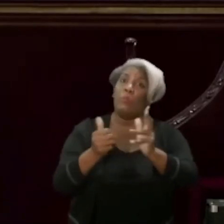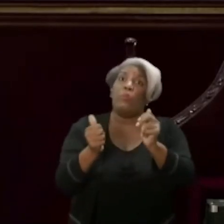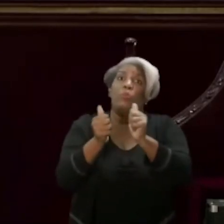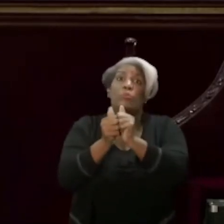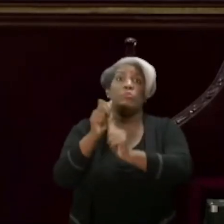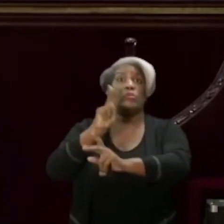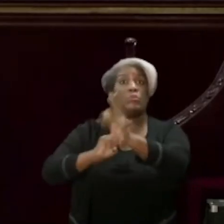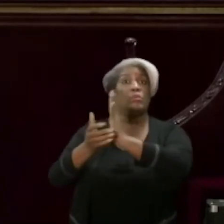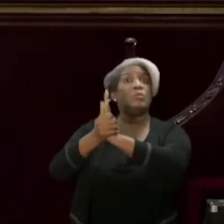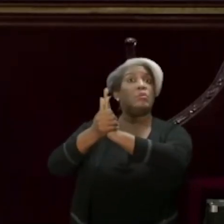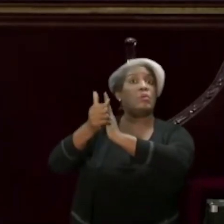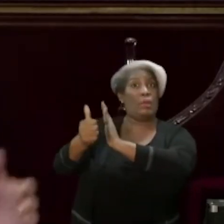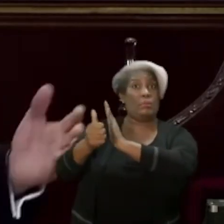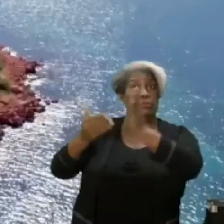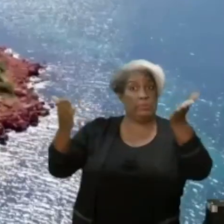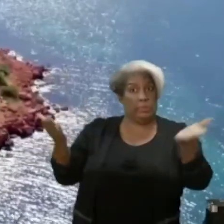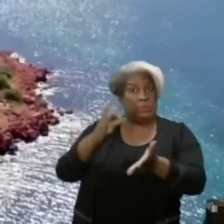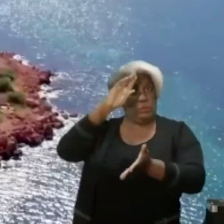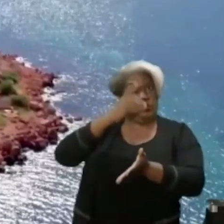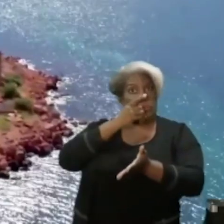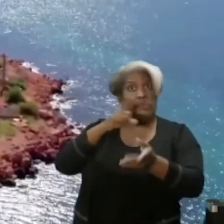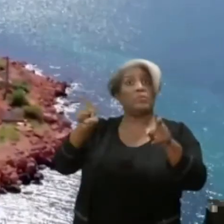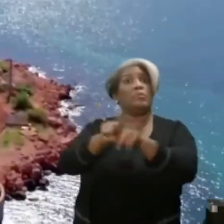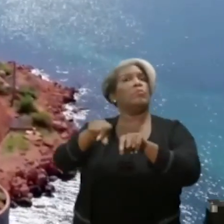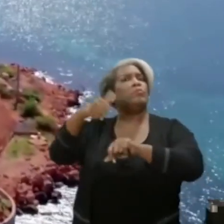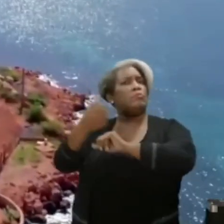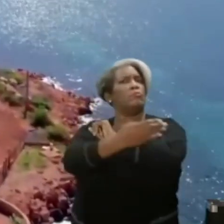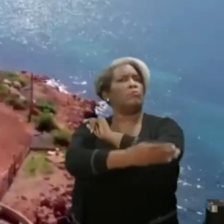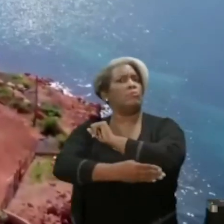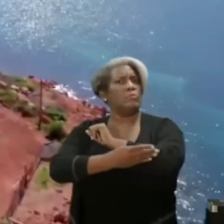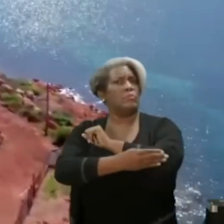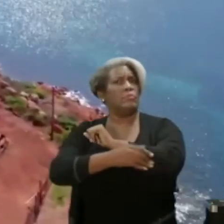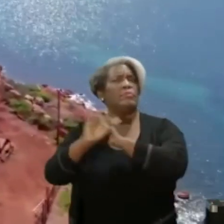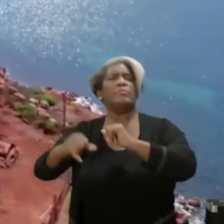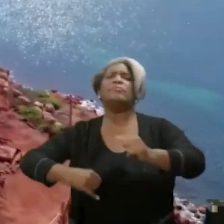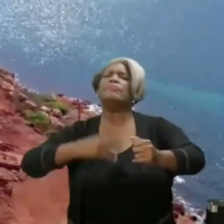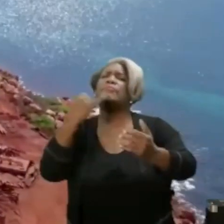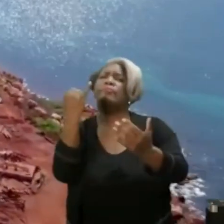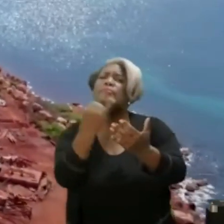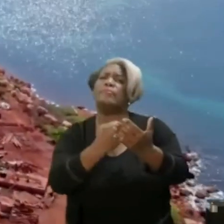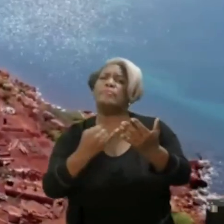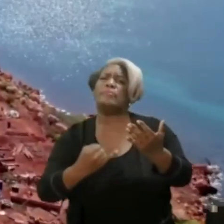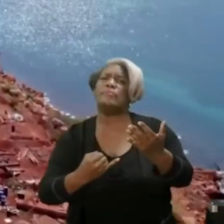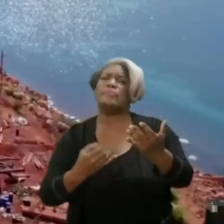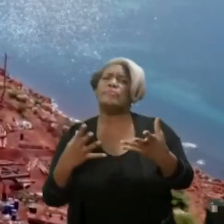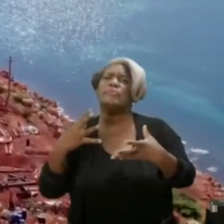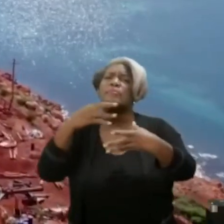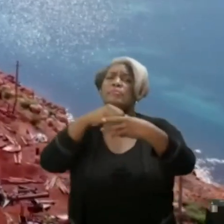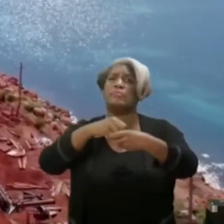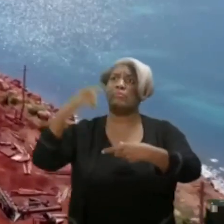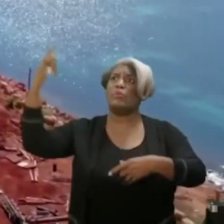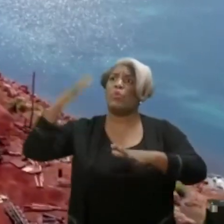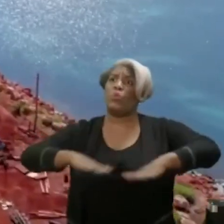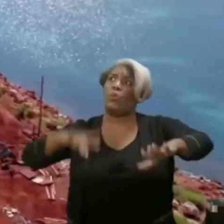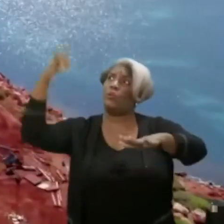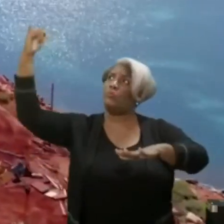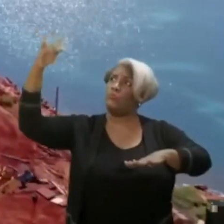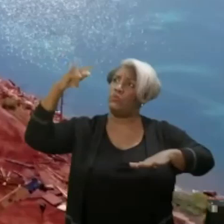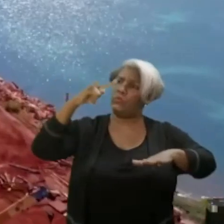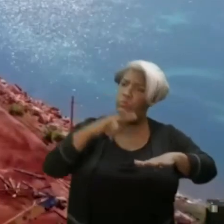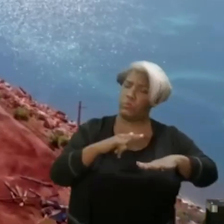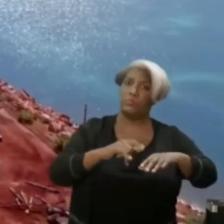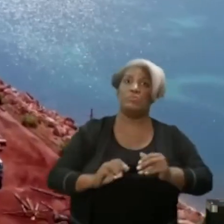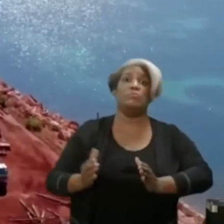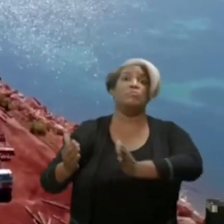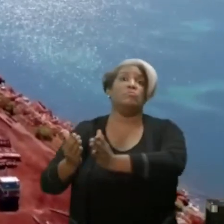mismo gobierno. Es un diseño integral que construirá un aeropuerto, hoteles, muelles